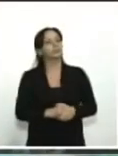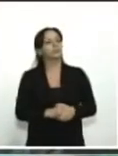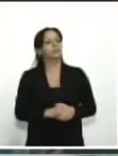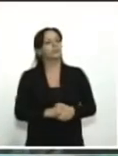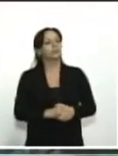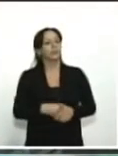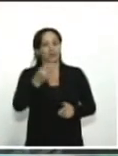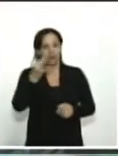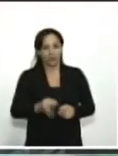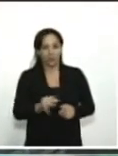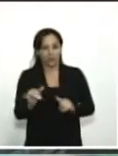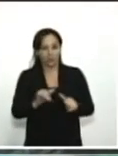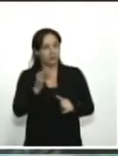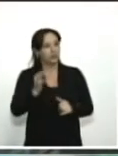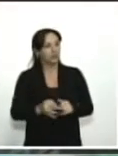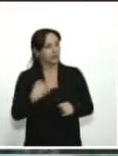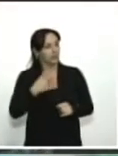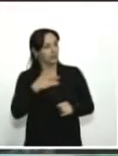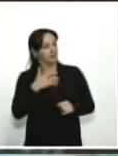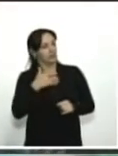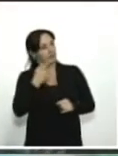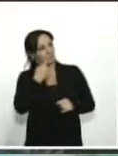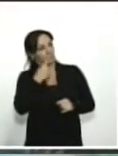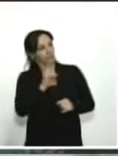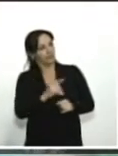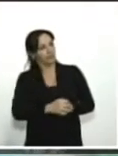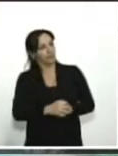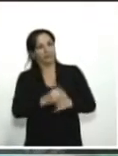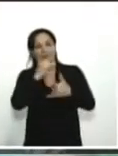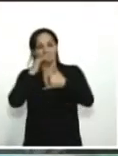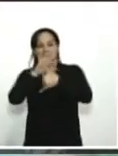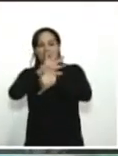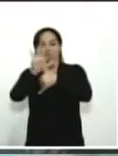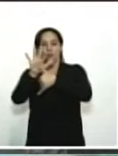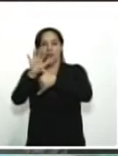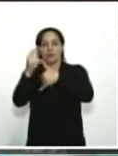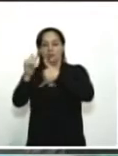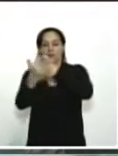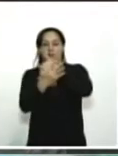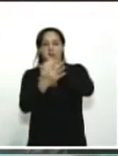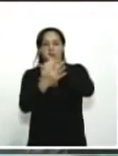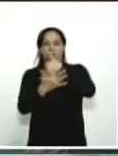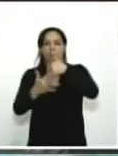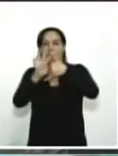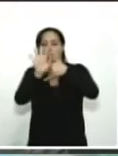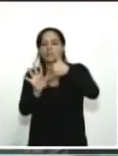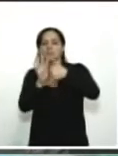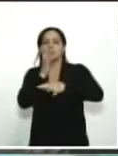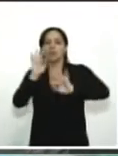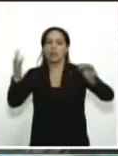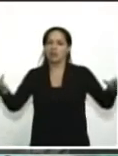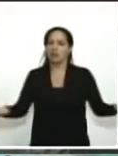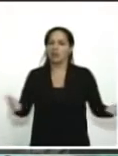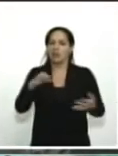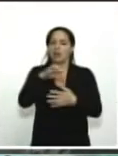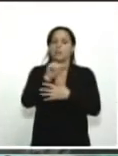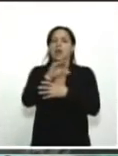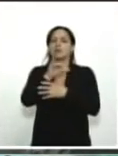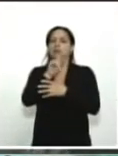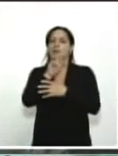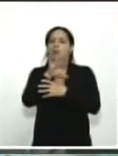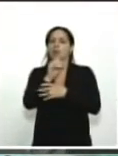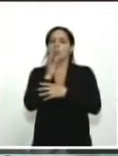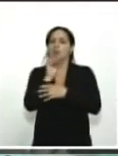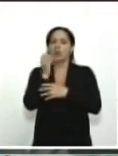verdad, como siempre, la gran extrañeza. Cero costa pacífica. Y sobre todo una costa que tiene